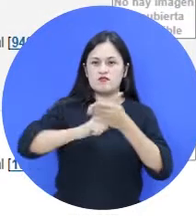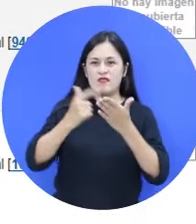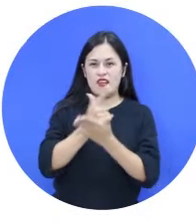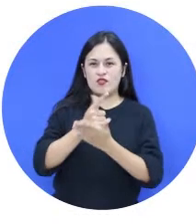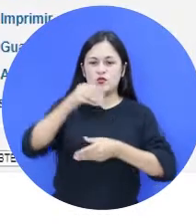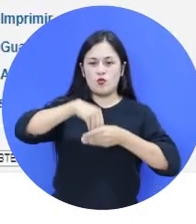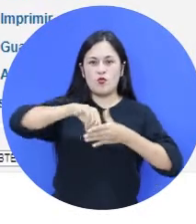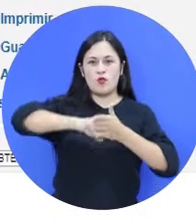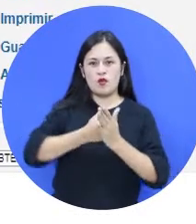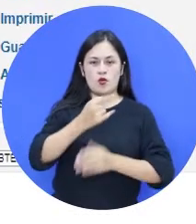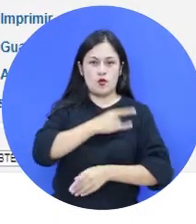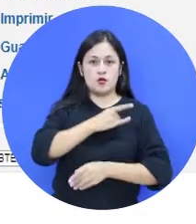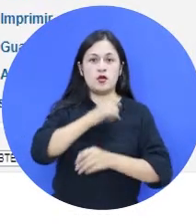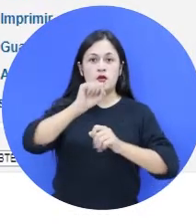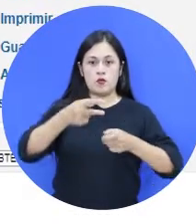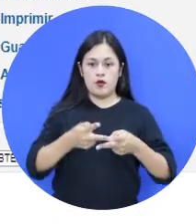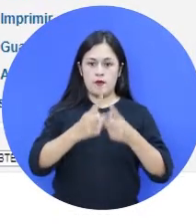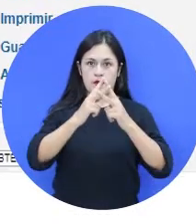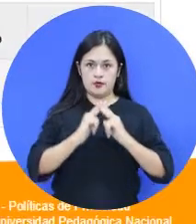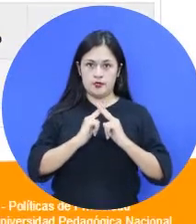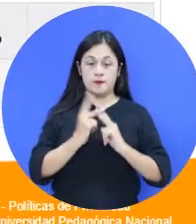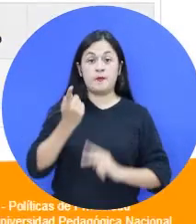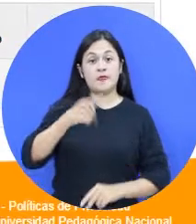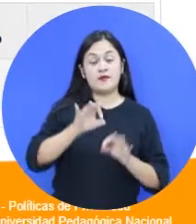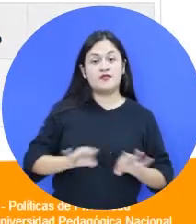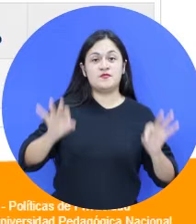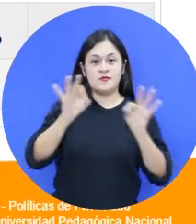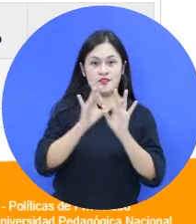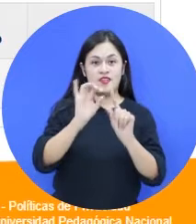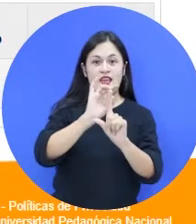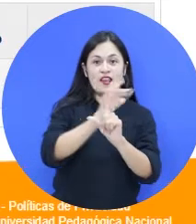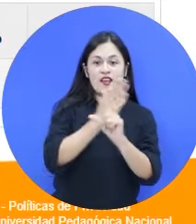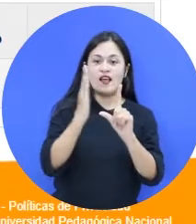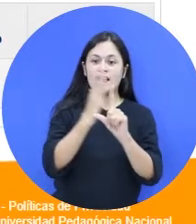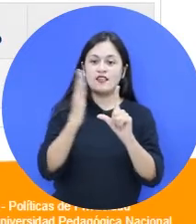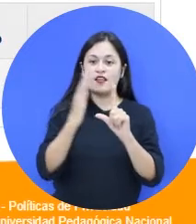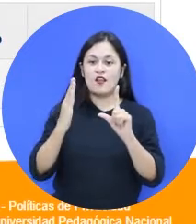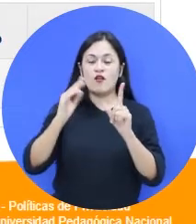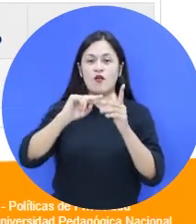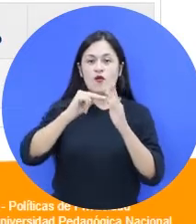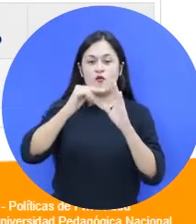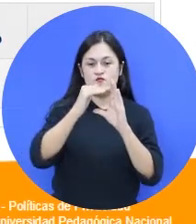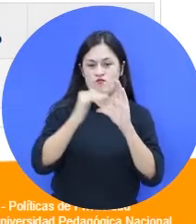la Universidad Pedagógica Nacional y desde allí solicitarlo. Importante aclarar que